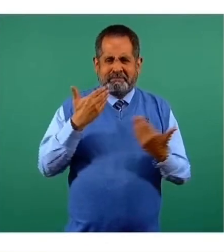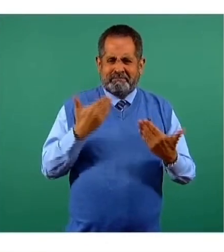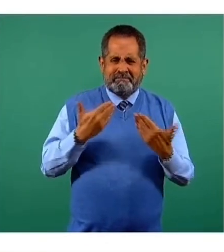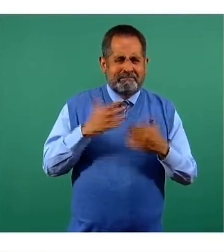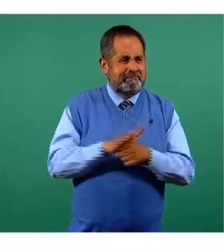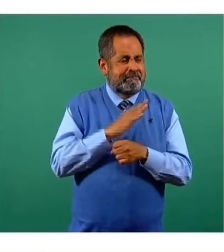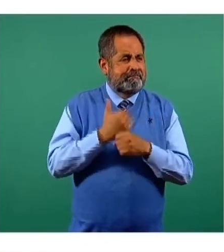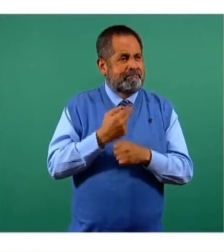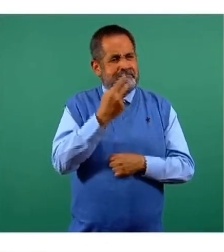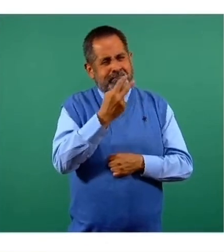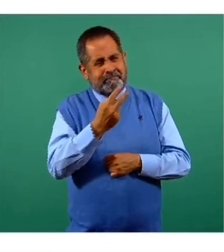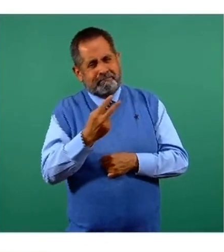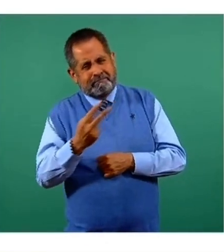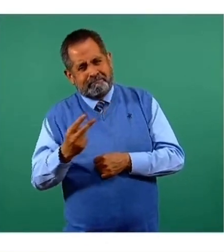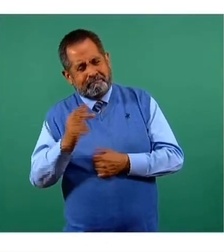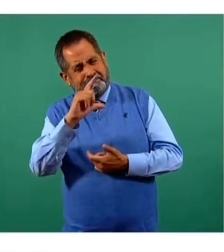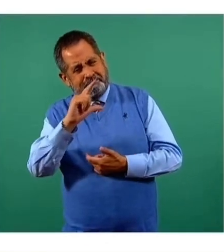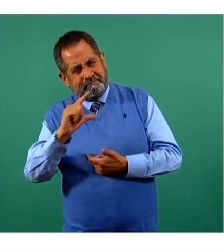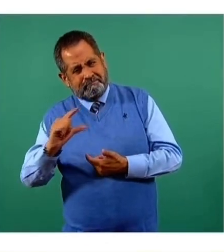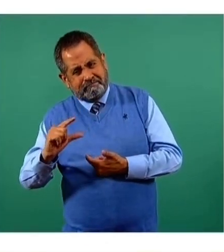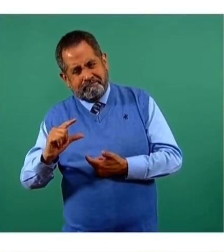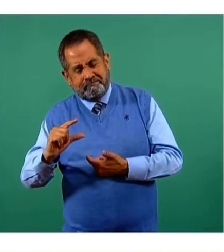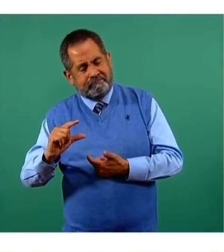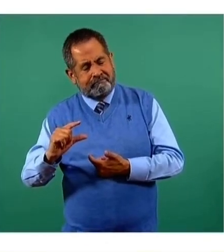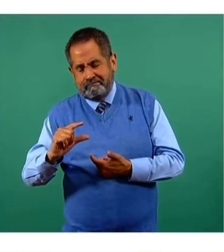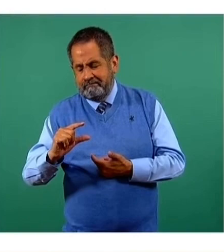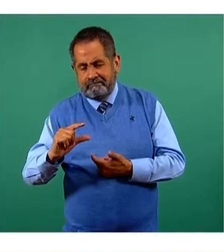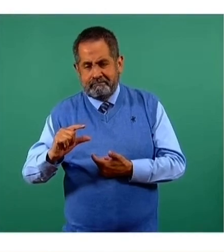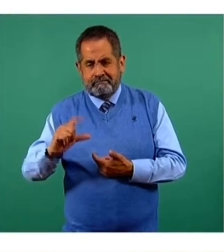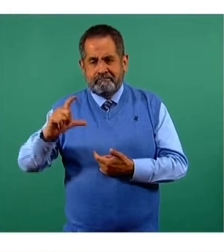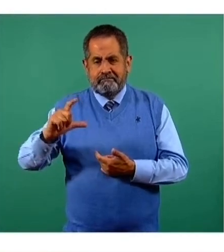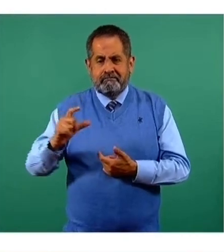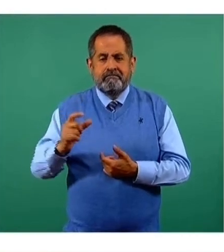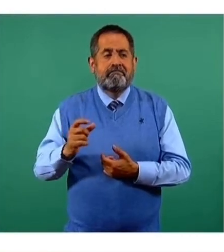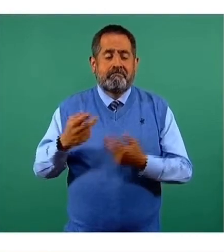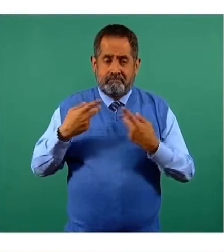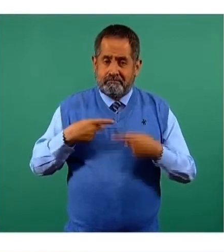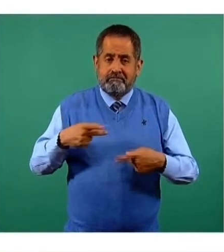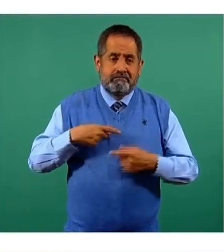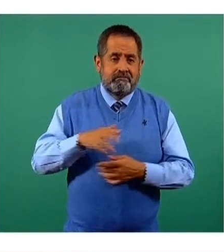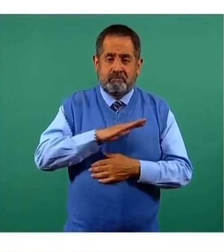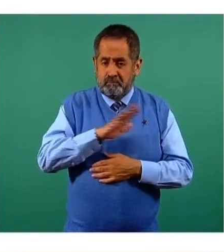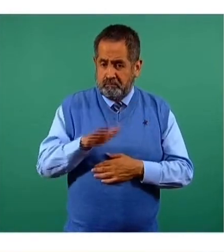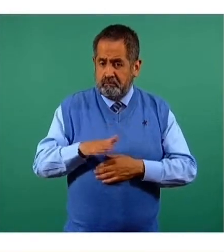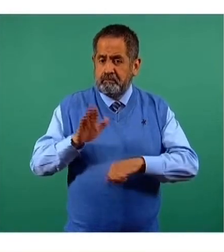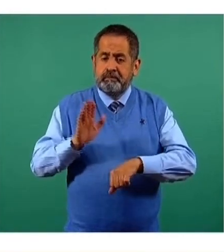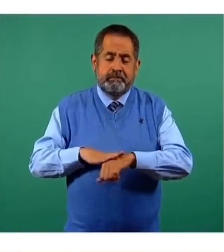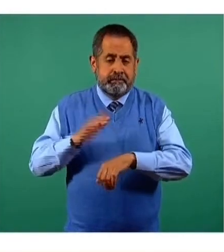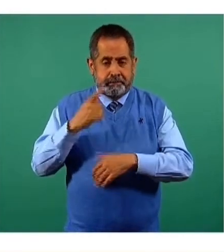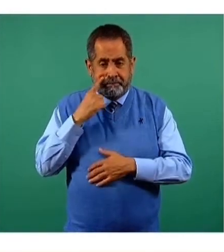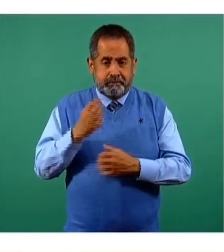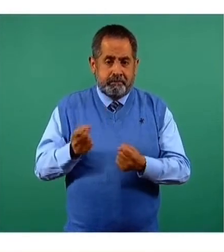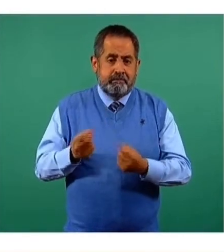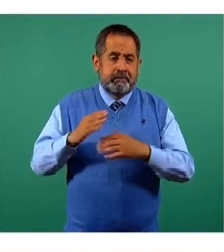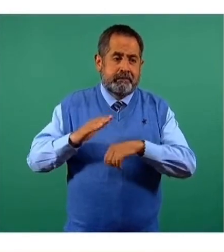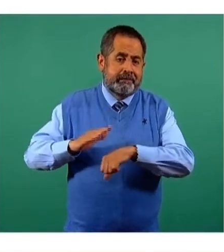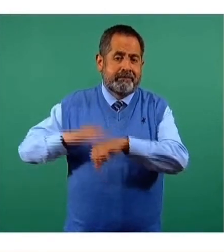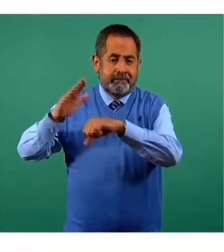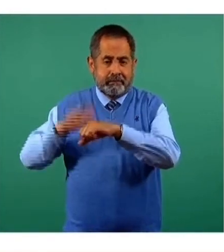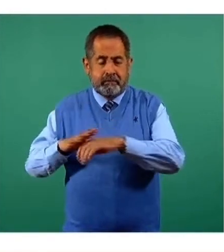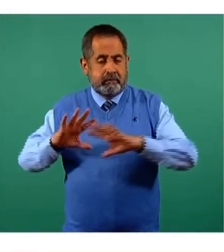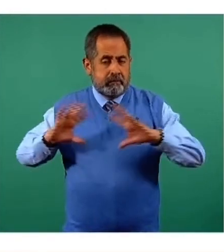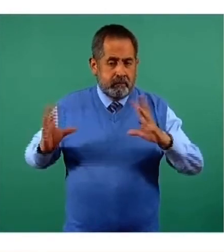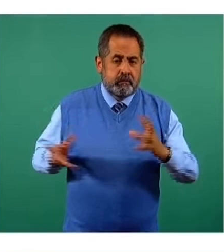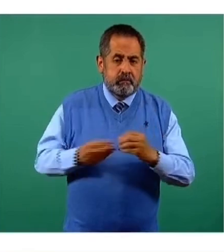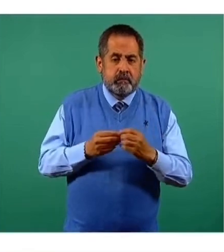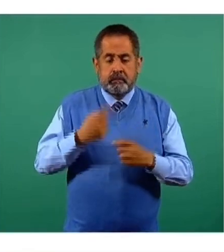últimos días y semanas para efecto de las defunciones. Van a ver este incremento en las defunciones acumuladas